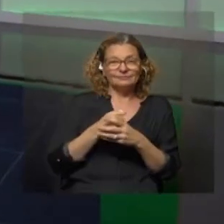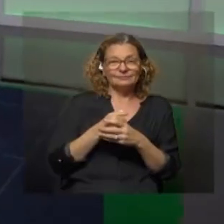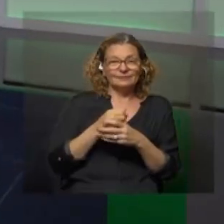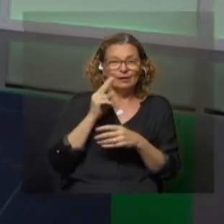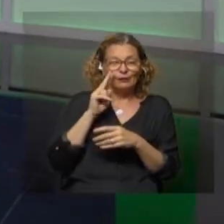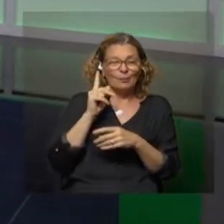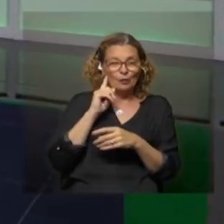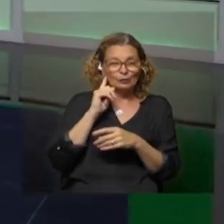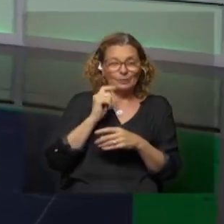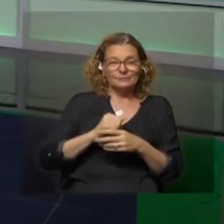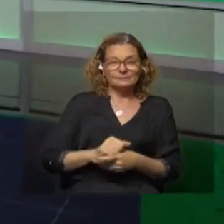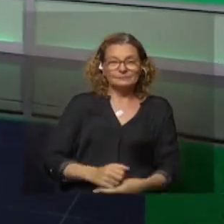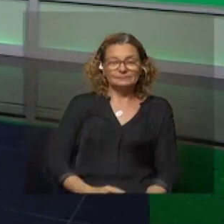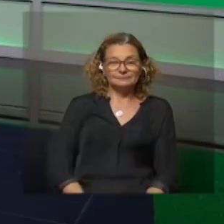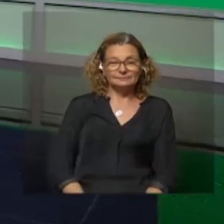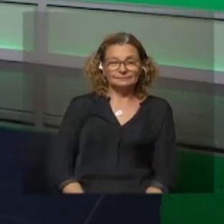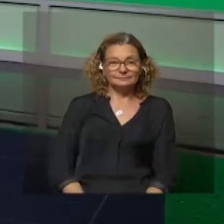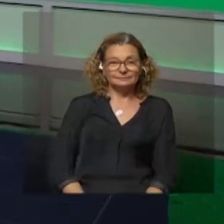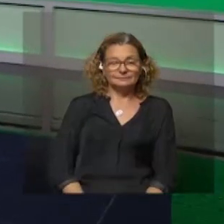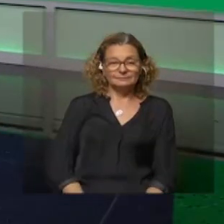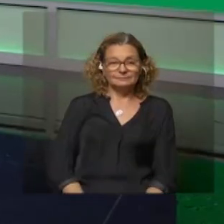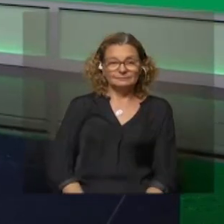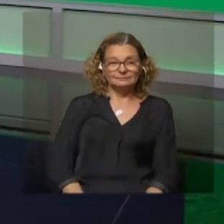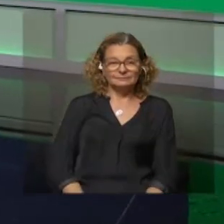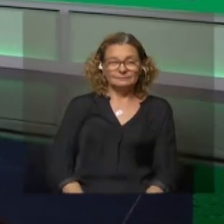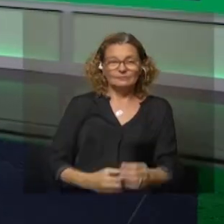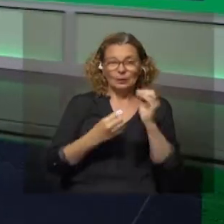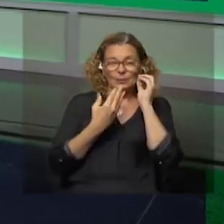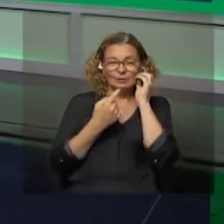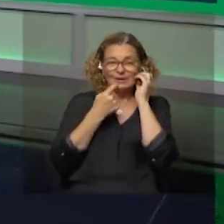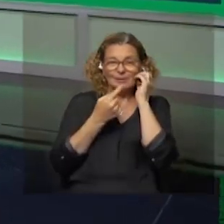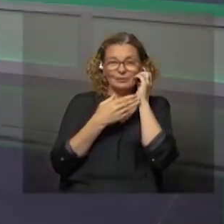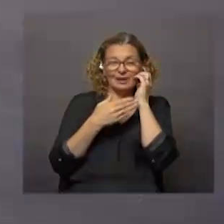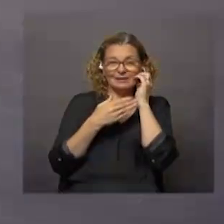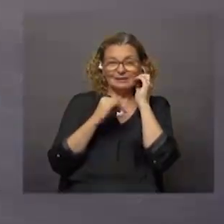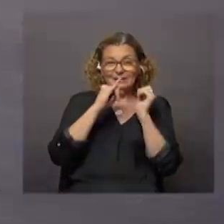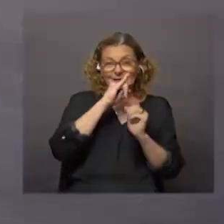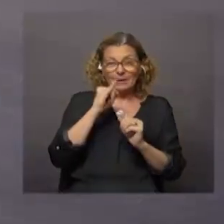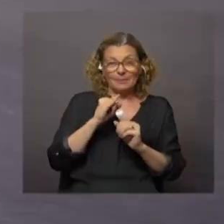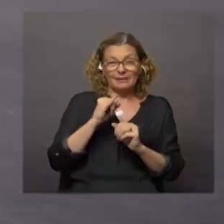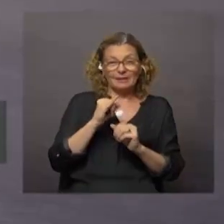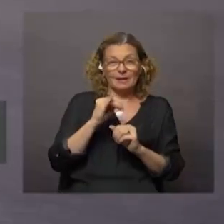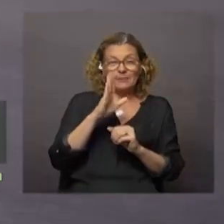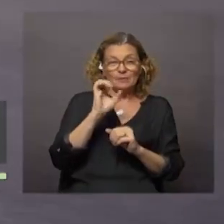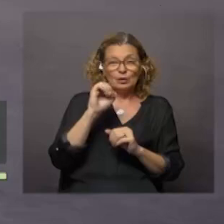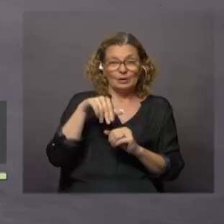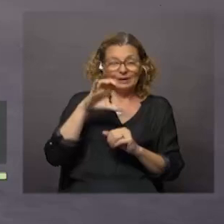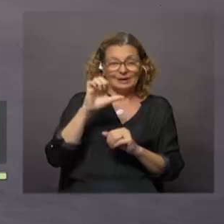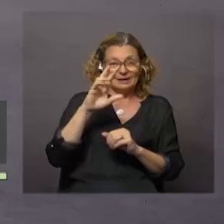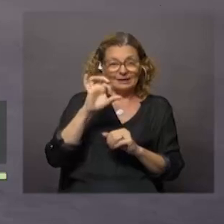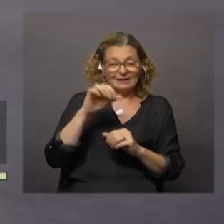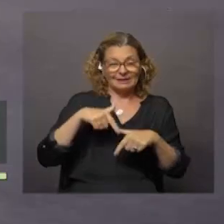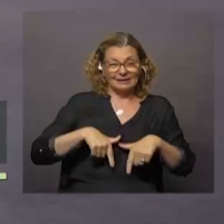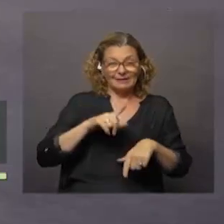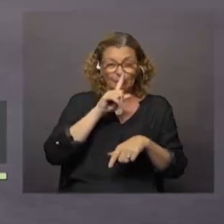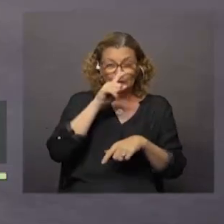te vemos te escuchamos Wilmar como anunciamos aquí en la plaza Las pioneras la intendencia de Montevideo